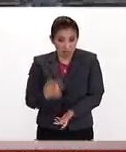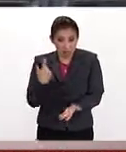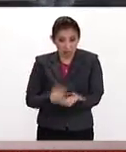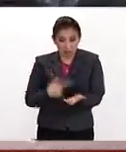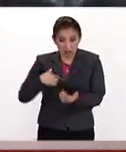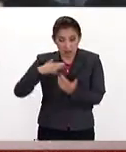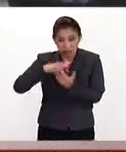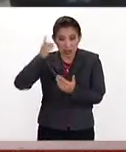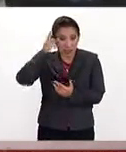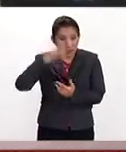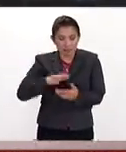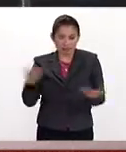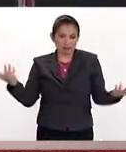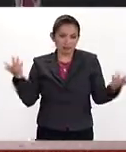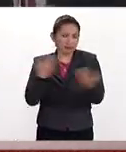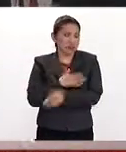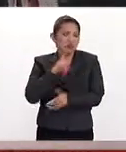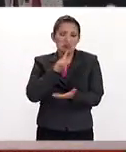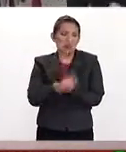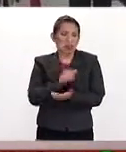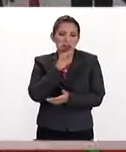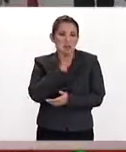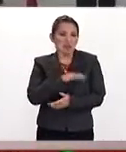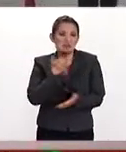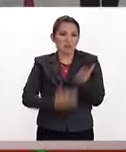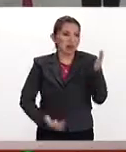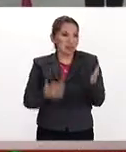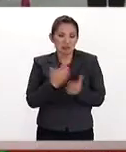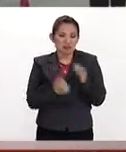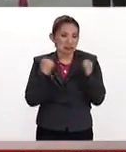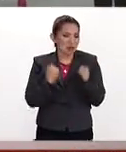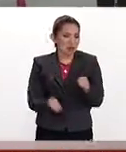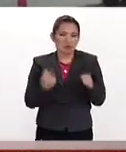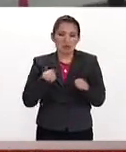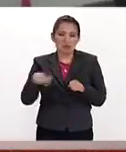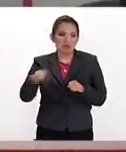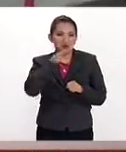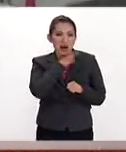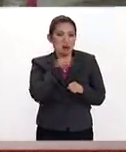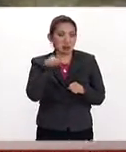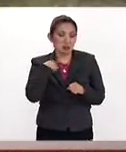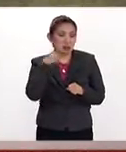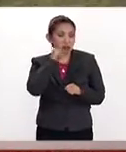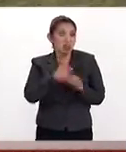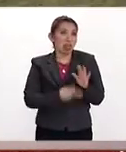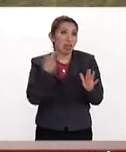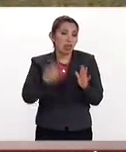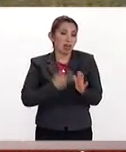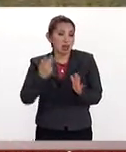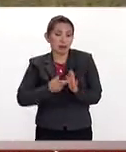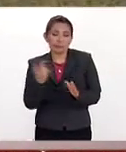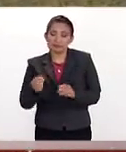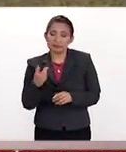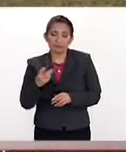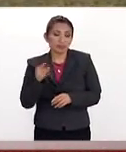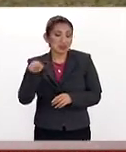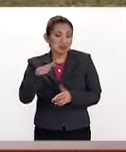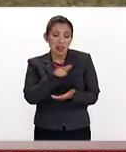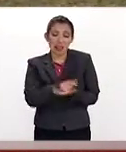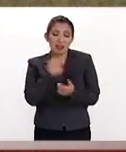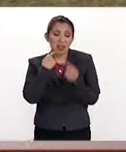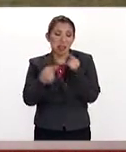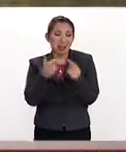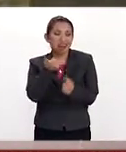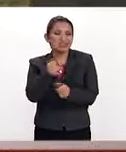mesas directivas, me parece que va a ser una ley que va a quedar muy corta y, como en muchas veces sucede, va a ser una ley